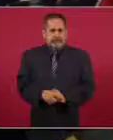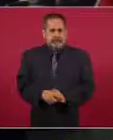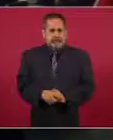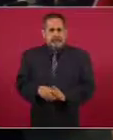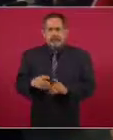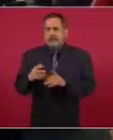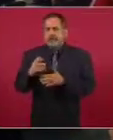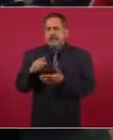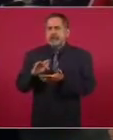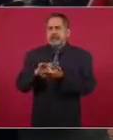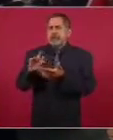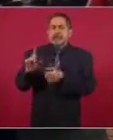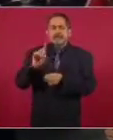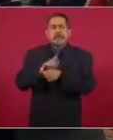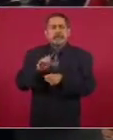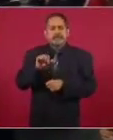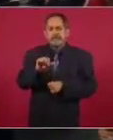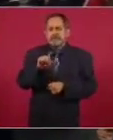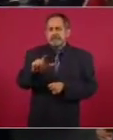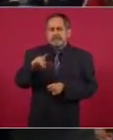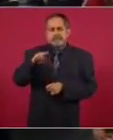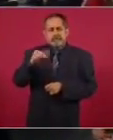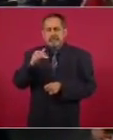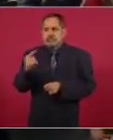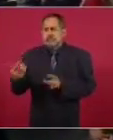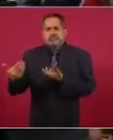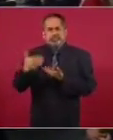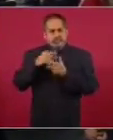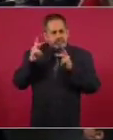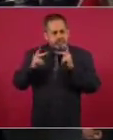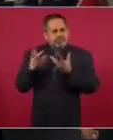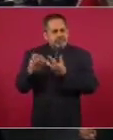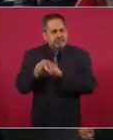de mayo no tienen la imagen